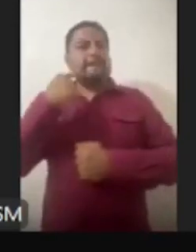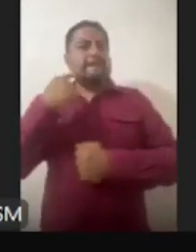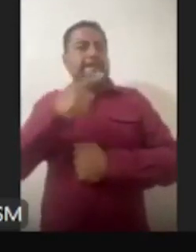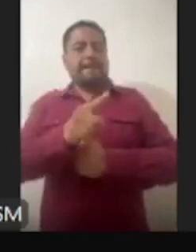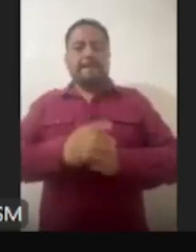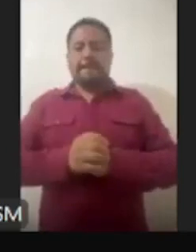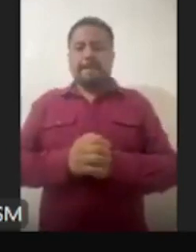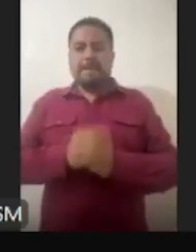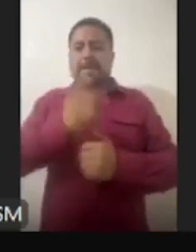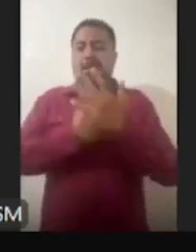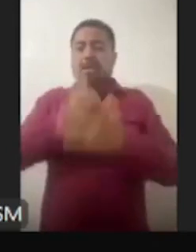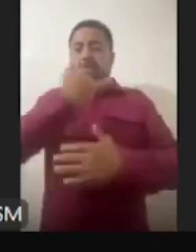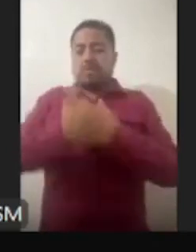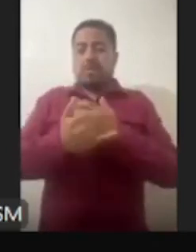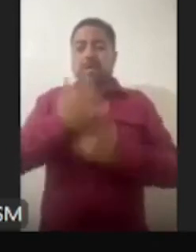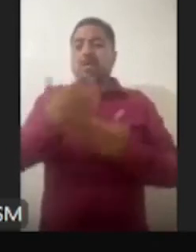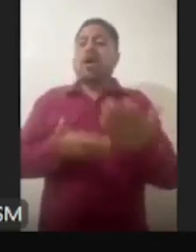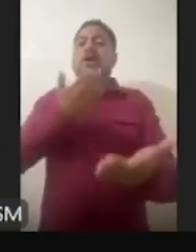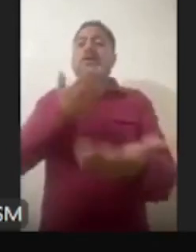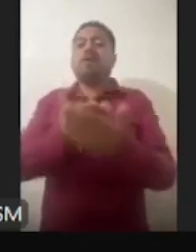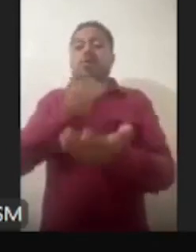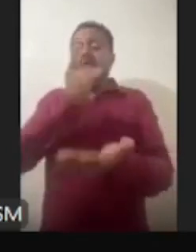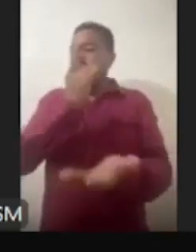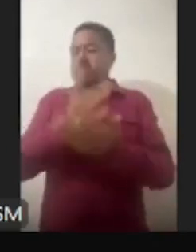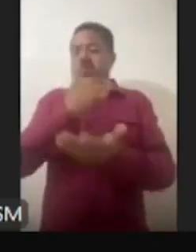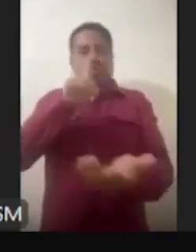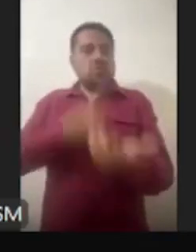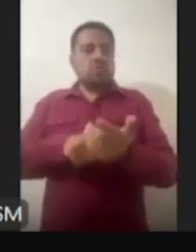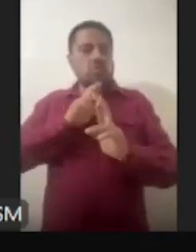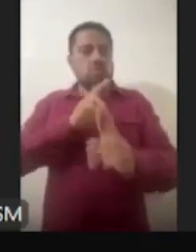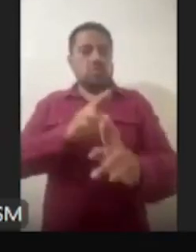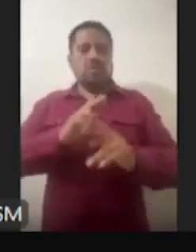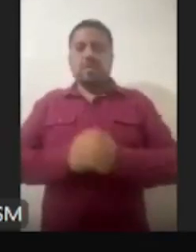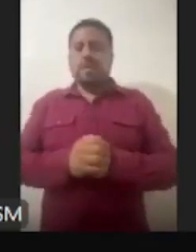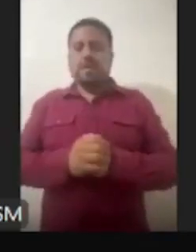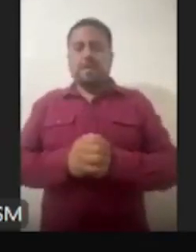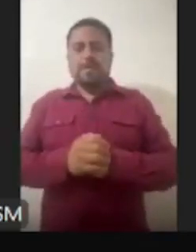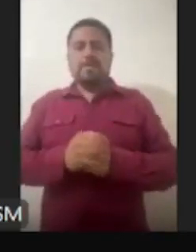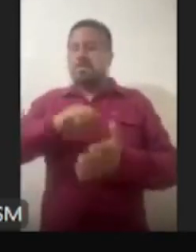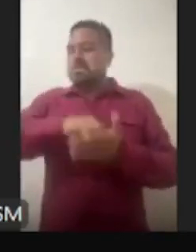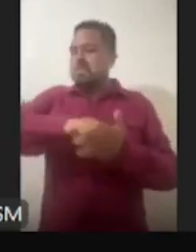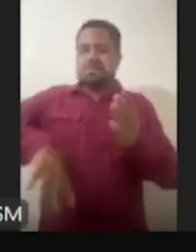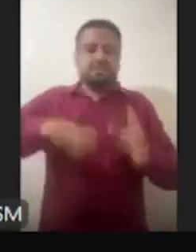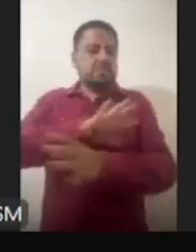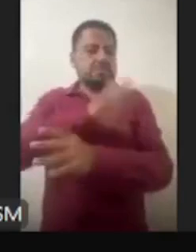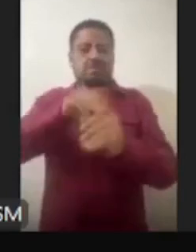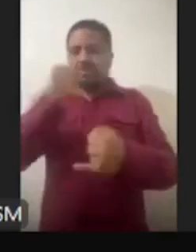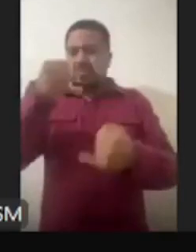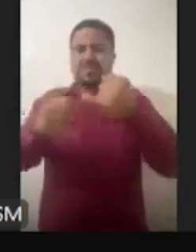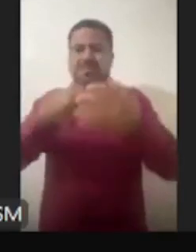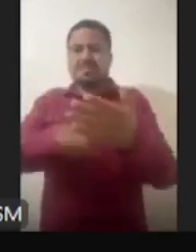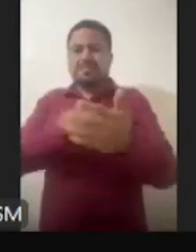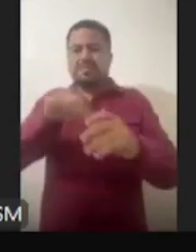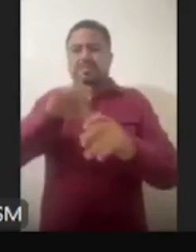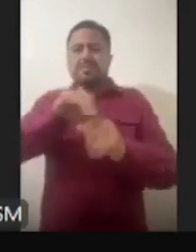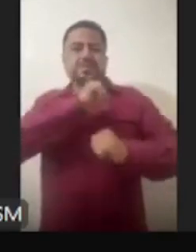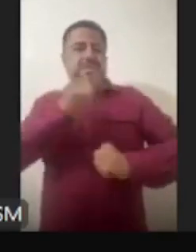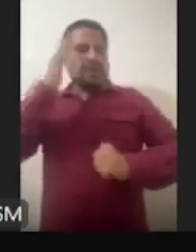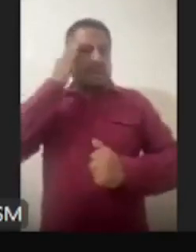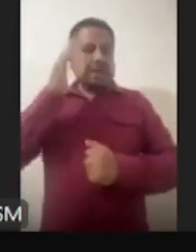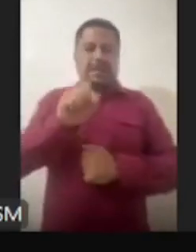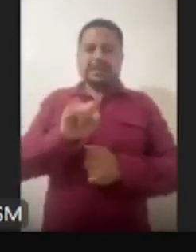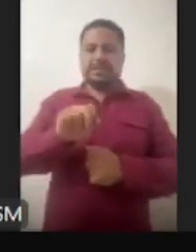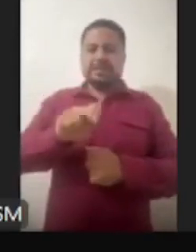proyecto propone el siguiente punto resolutivo. Único. Se desecha de plano el juicio electoral ciudadano promovido por la ciudadana Silvia Alemán Mundo en términos